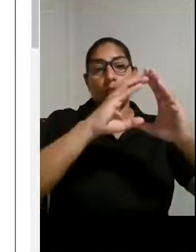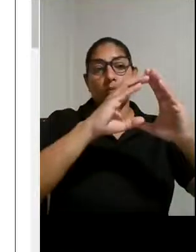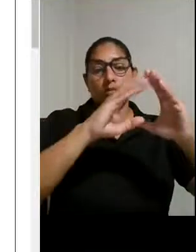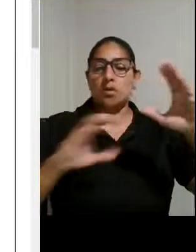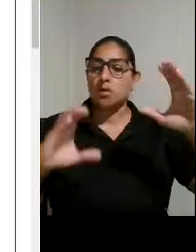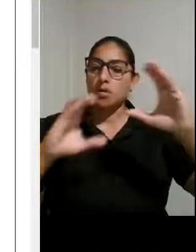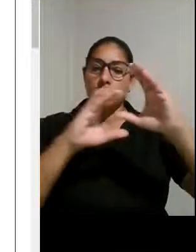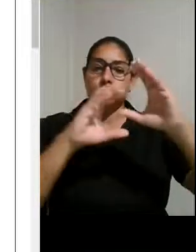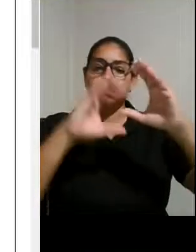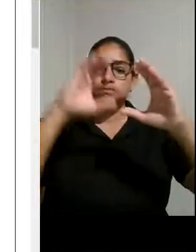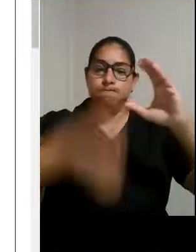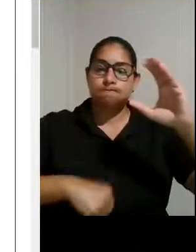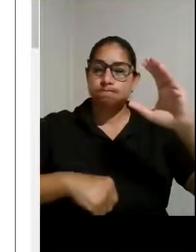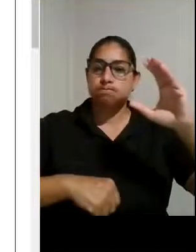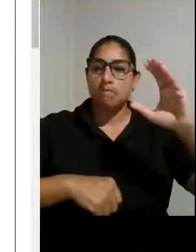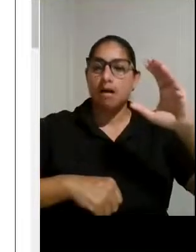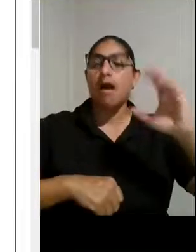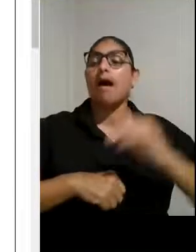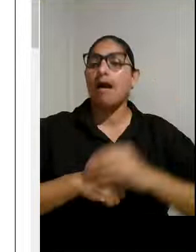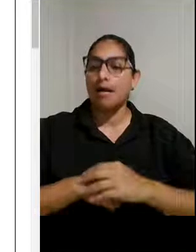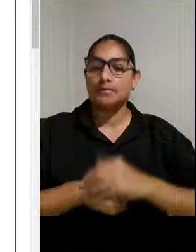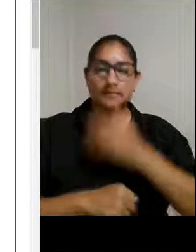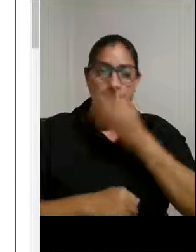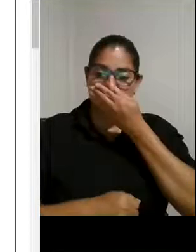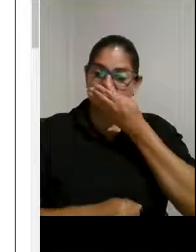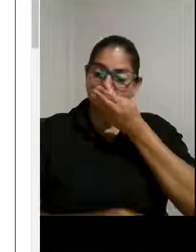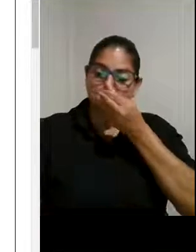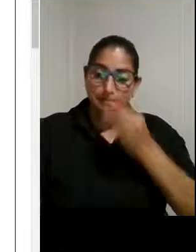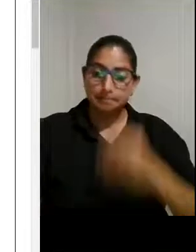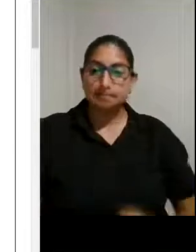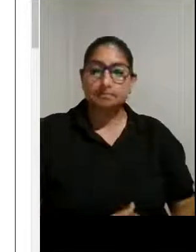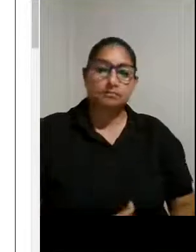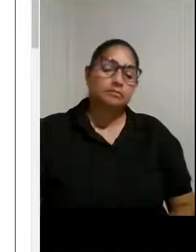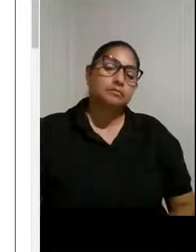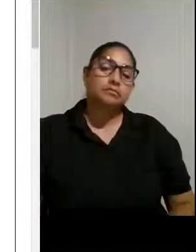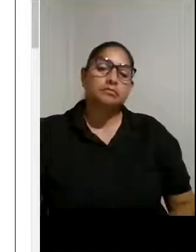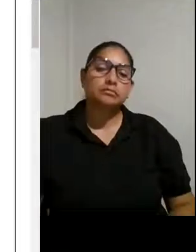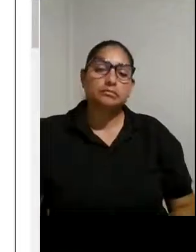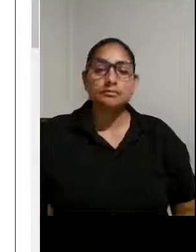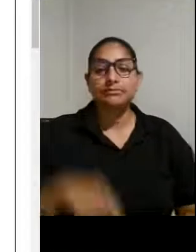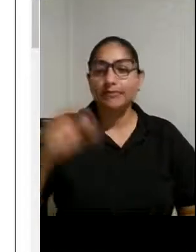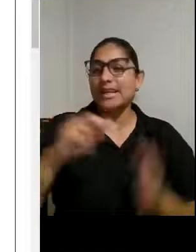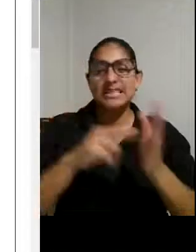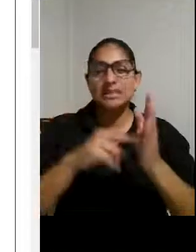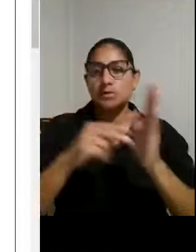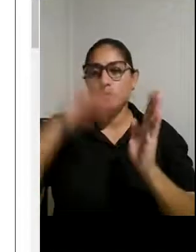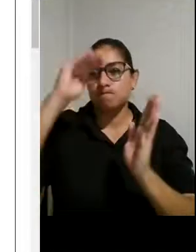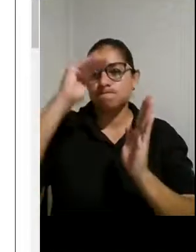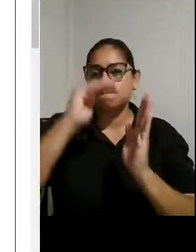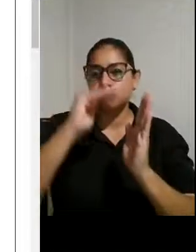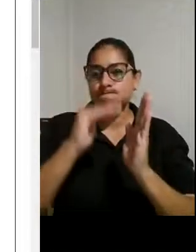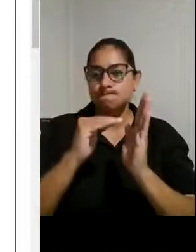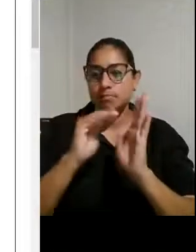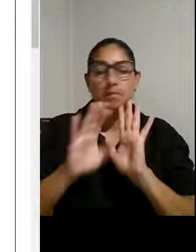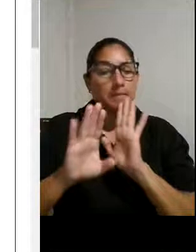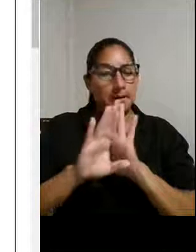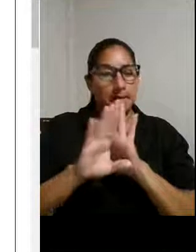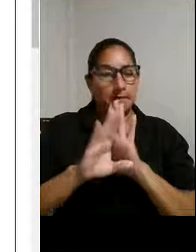la inferior. Bueno, en este caso hay una disminución. Por